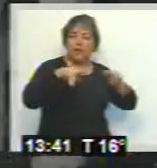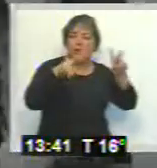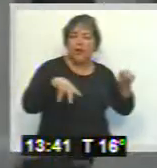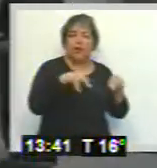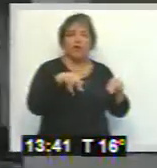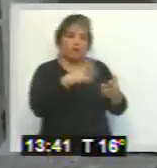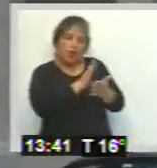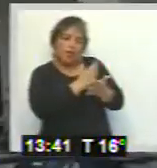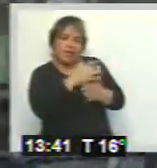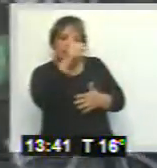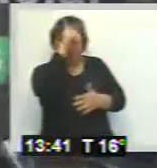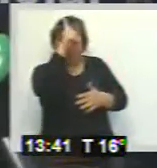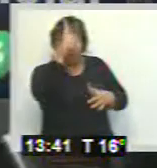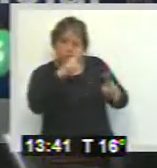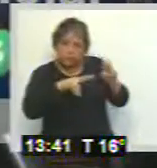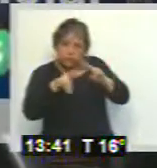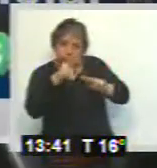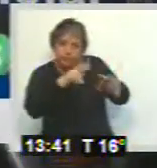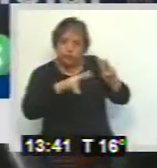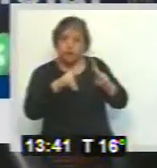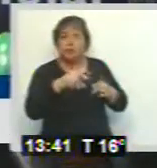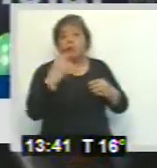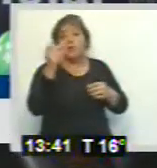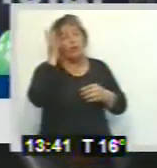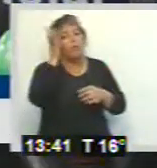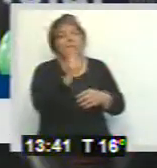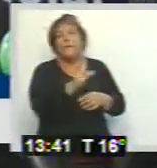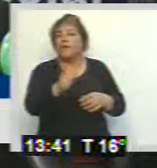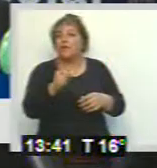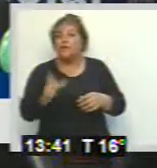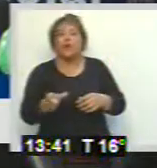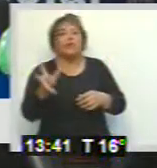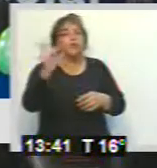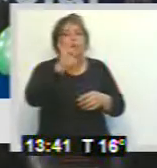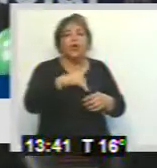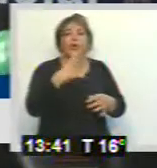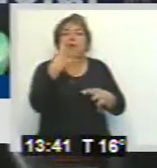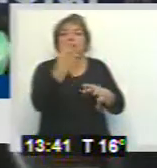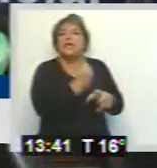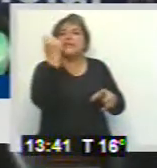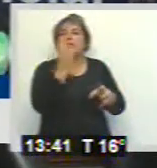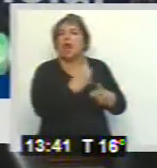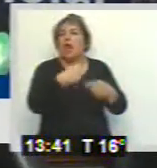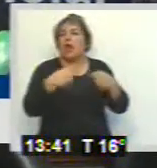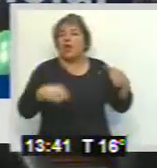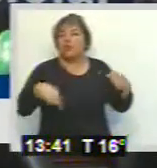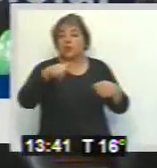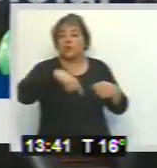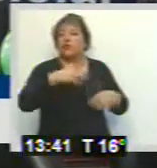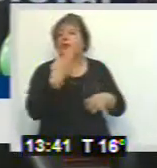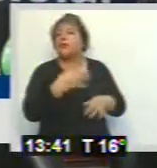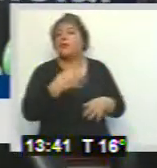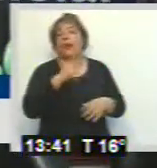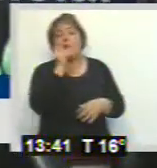Departamento de Investigaciones, ya que varias víctimas a diario son despojadas de sus bienes, ¿no es cierto? Especialmente las mujeres que